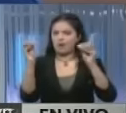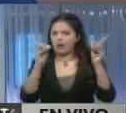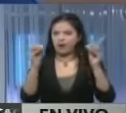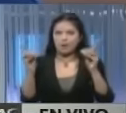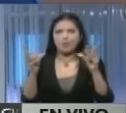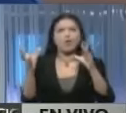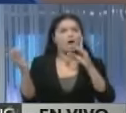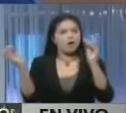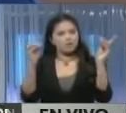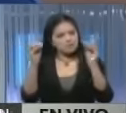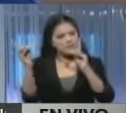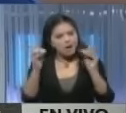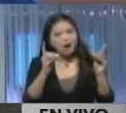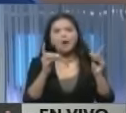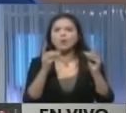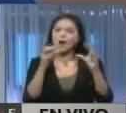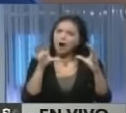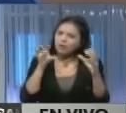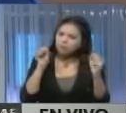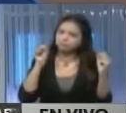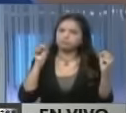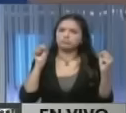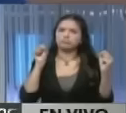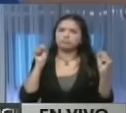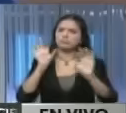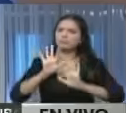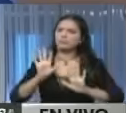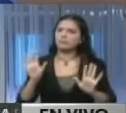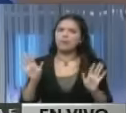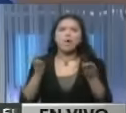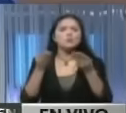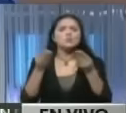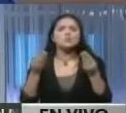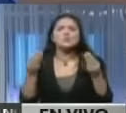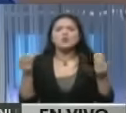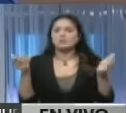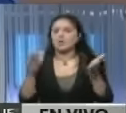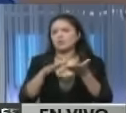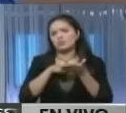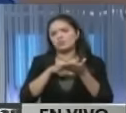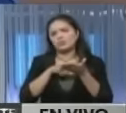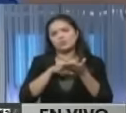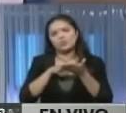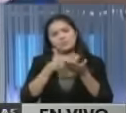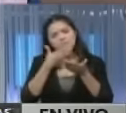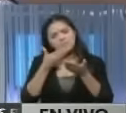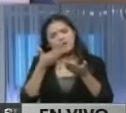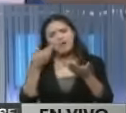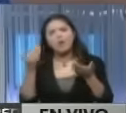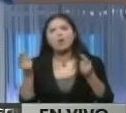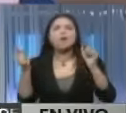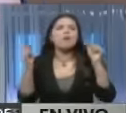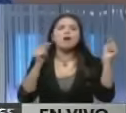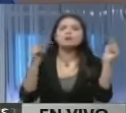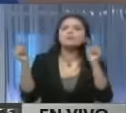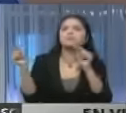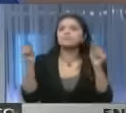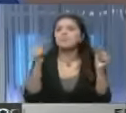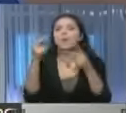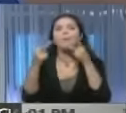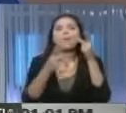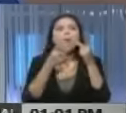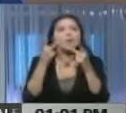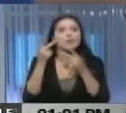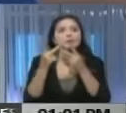al diálogo, al entendimiento, a dirimir las diferencias mediante la discusión política de